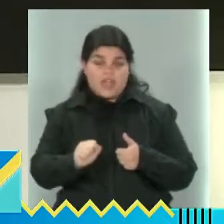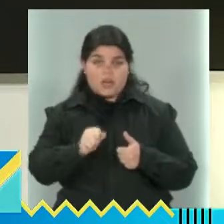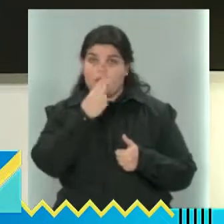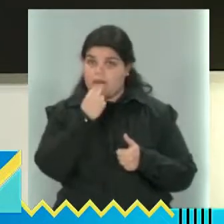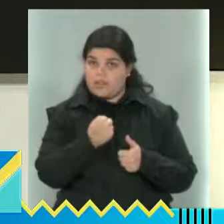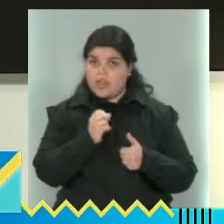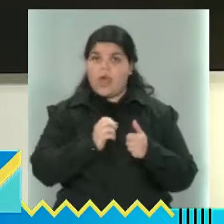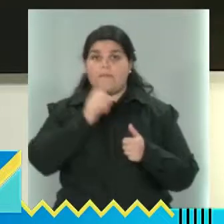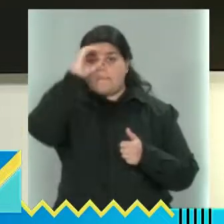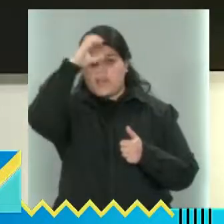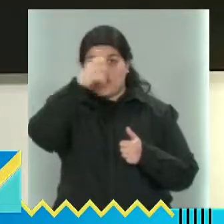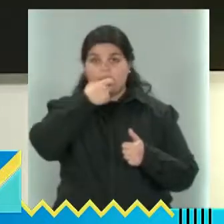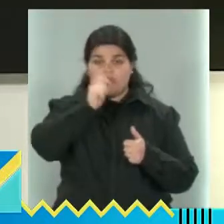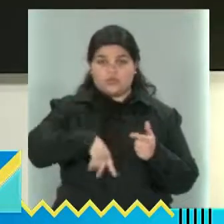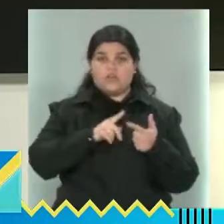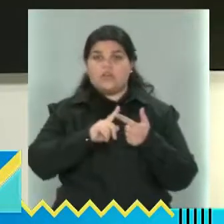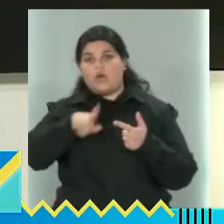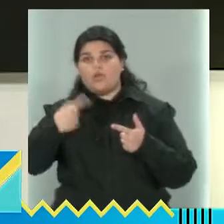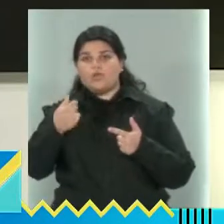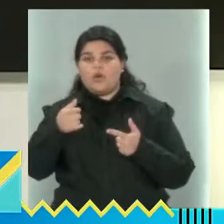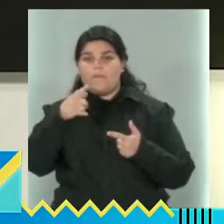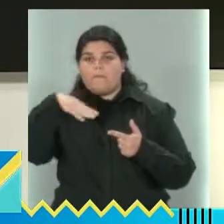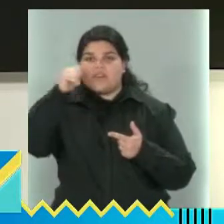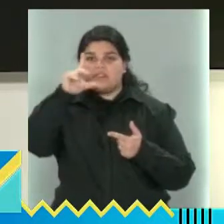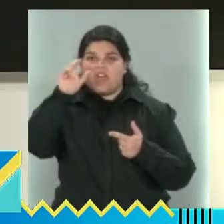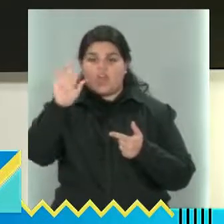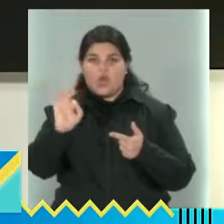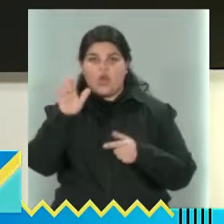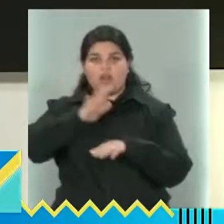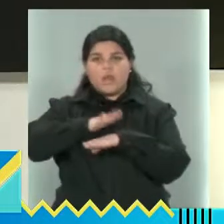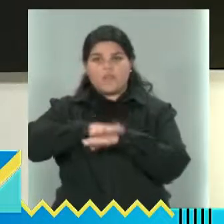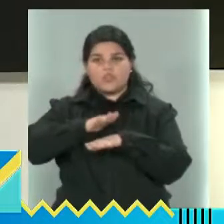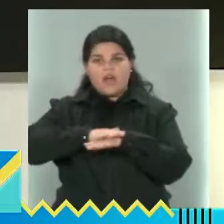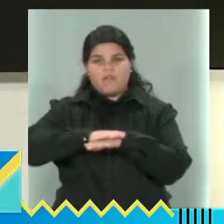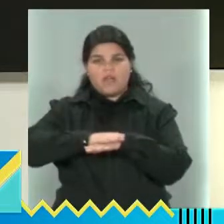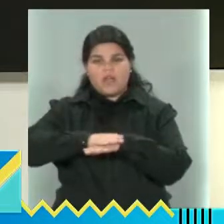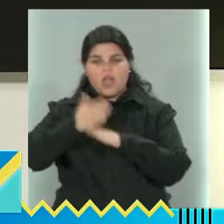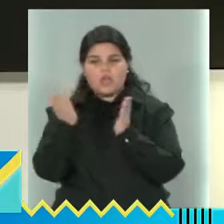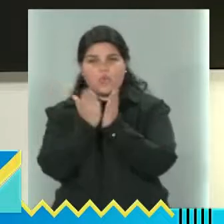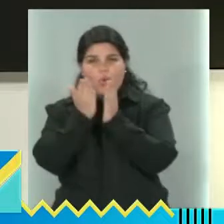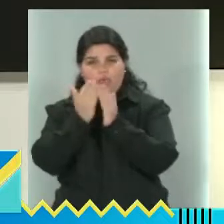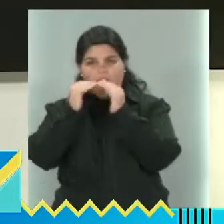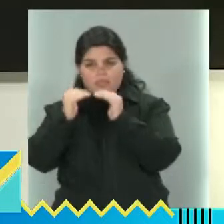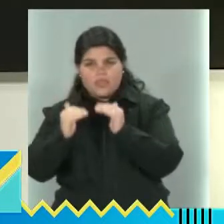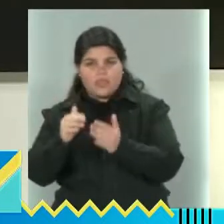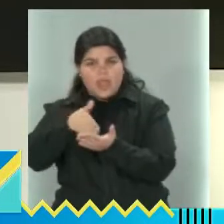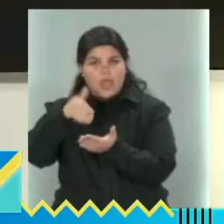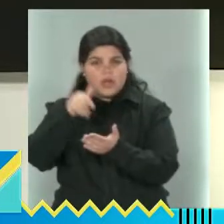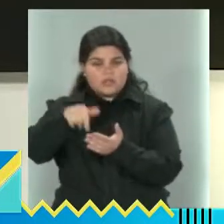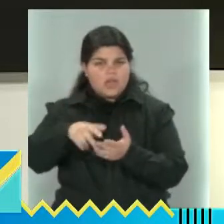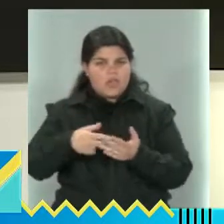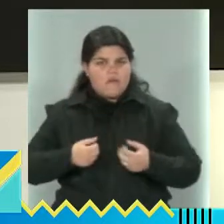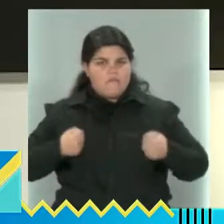la provincia de Mendoza, y Marcelo Giró, que es geógrafo, miembro de la Asamblea Popular por el Agua. Muy fuerte ese debate,